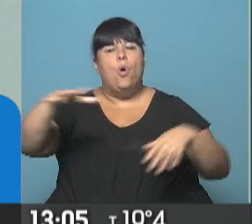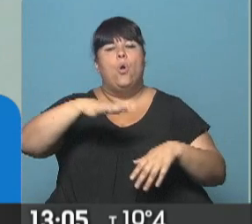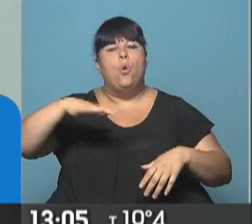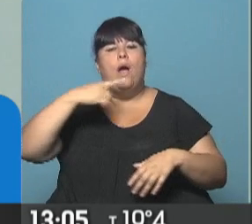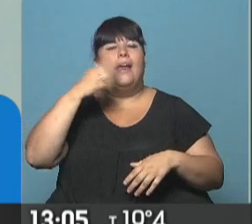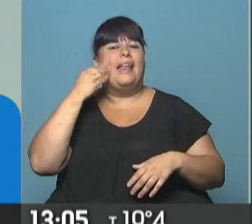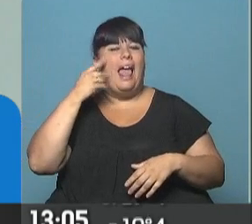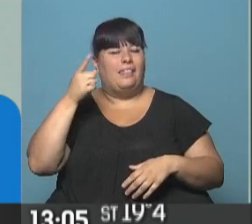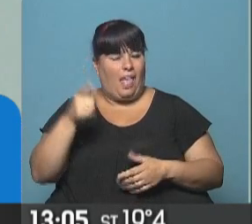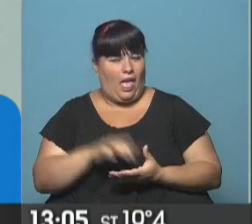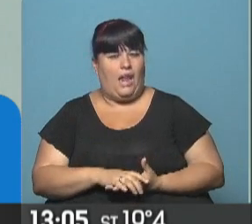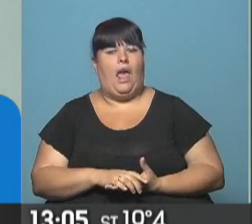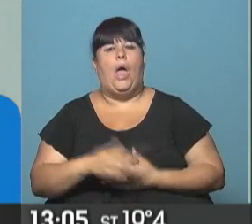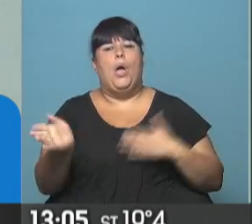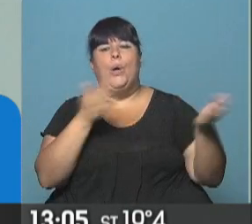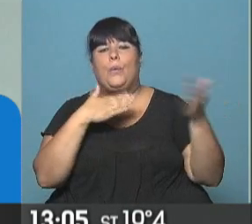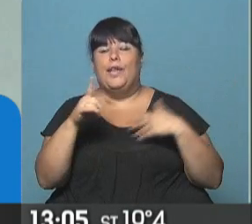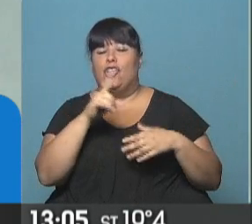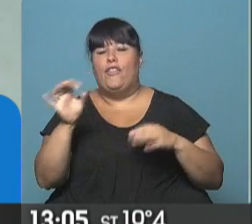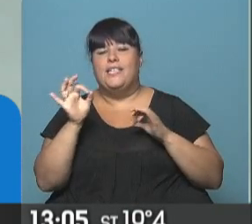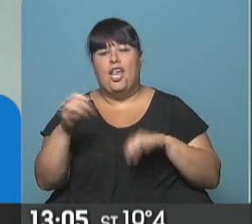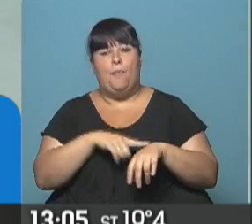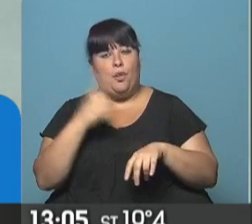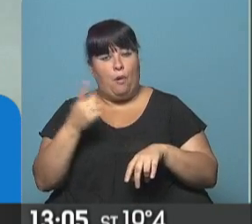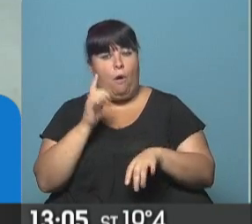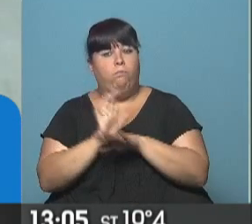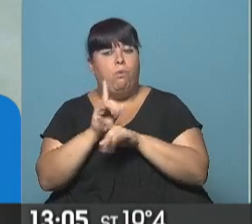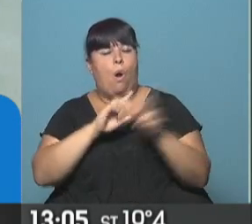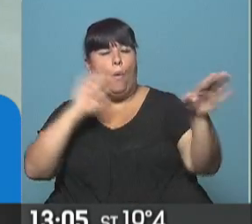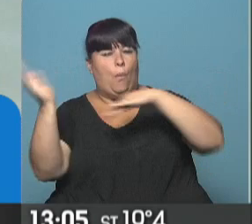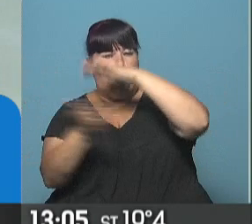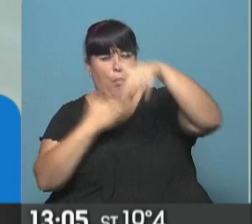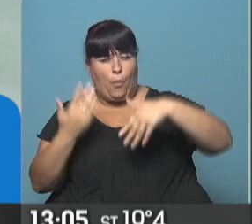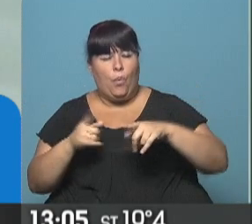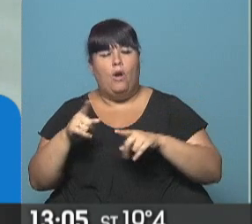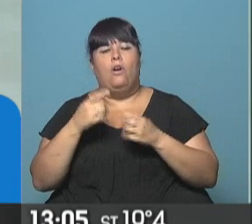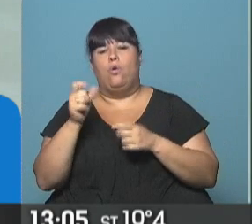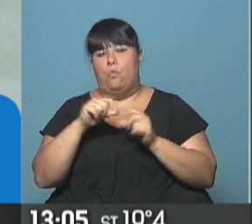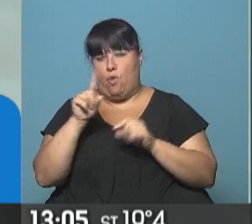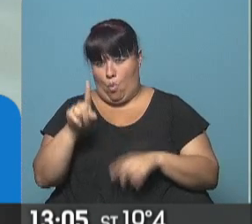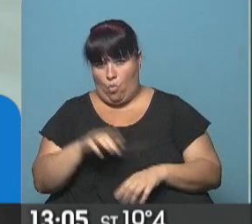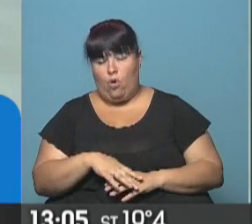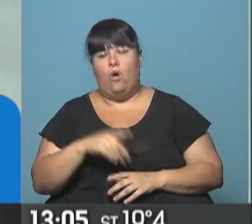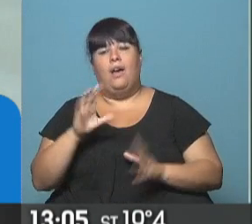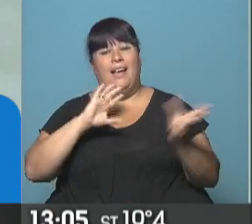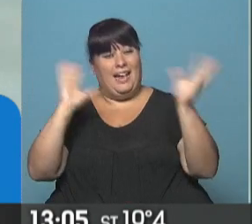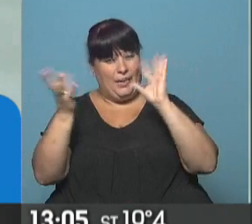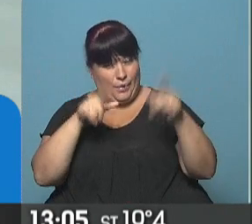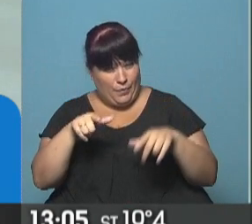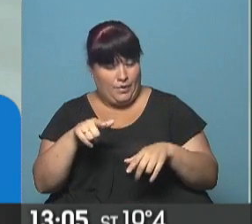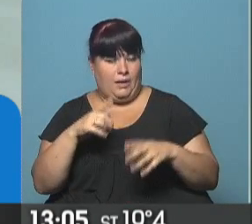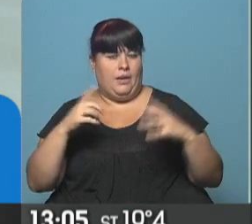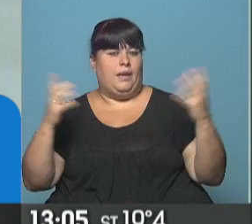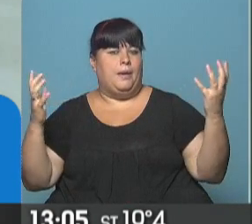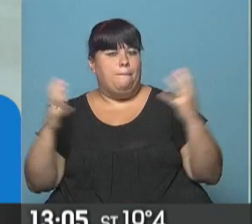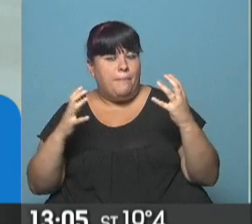Nueva Inglaterra y vientos de casi 100 kilómetros por hora equivalentes al huracán de fuerza 1. El fenómeno meteorológico por el que la